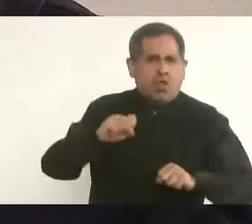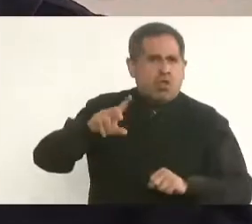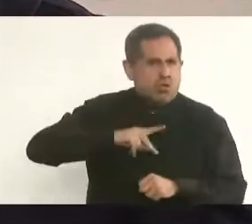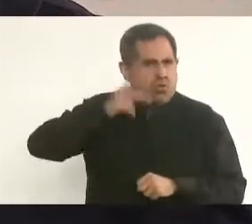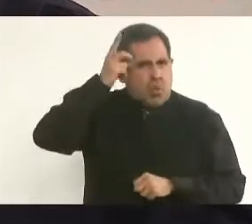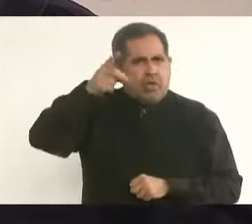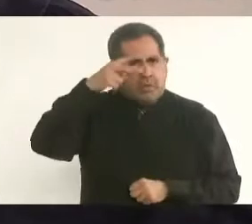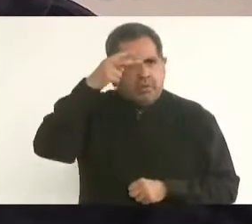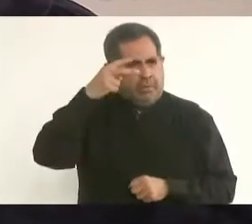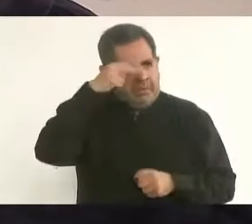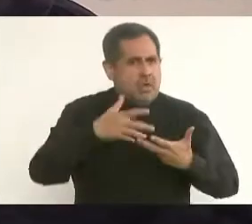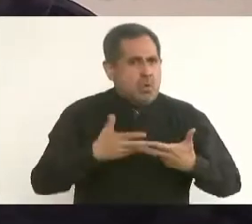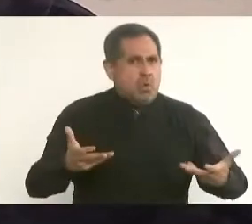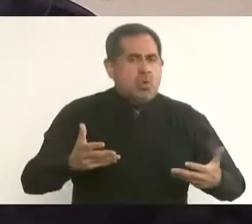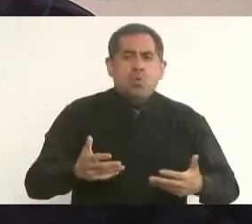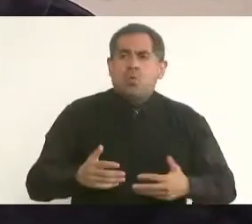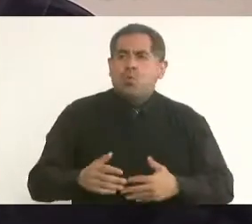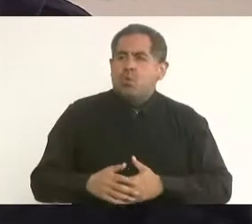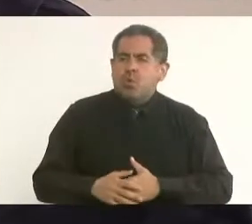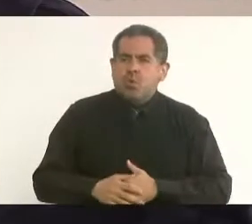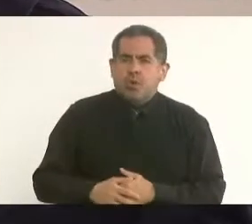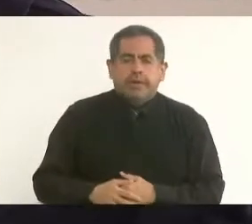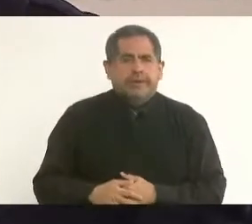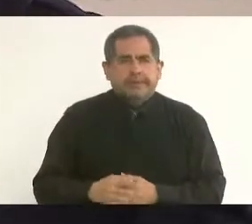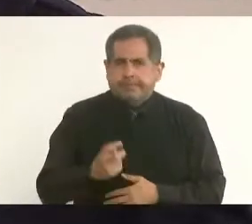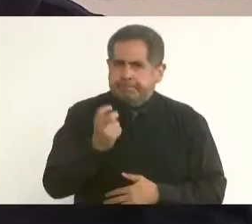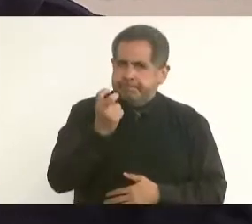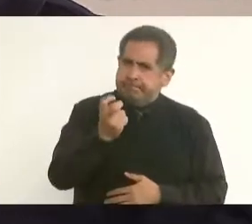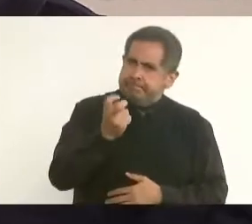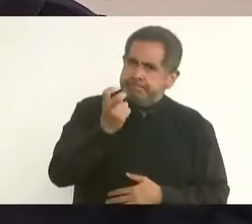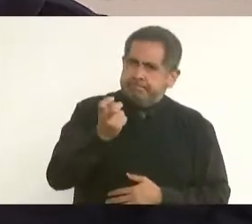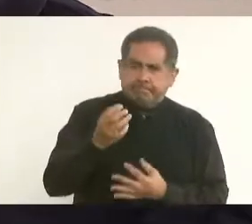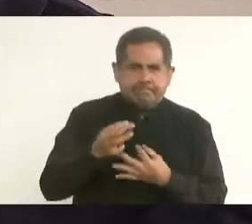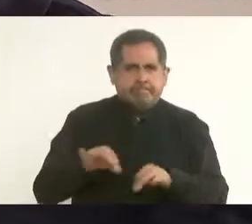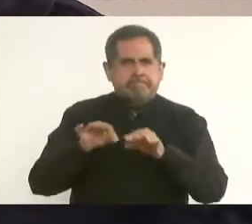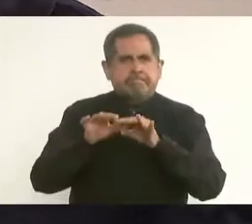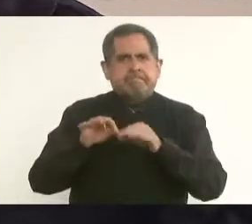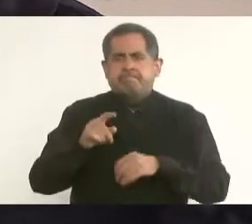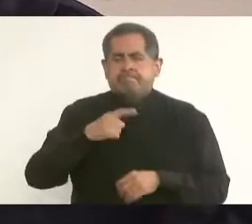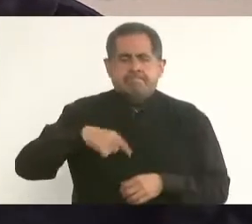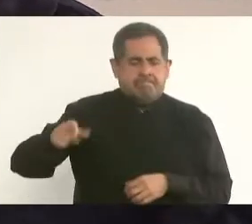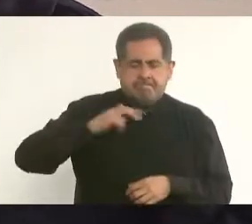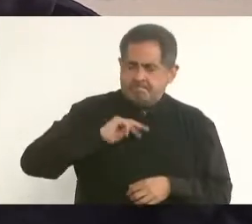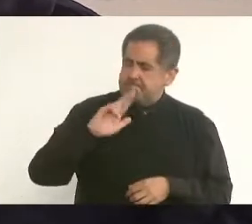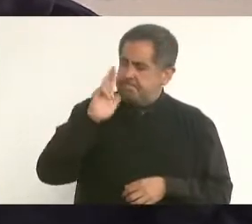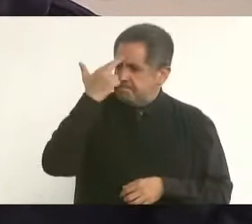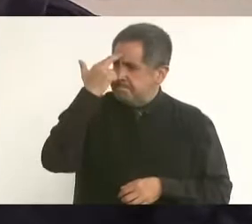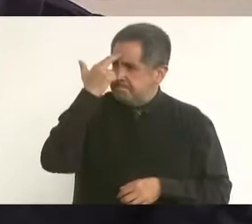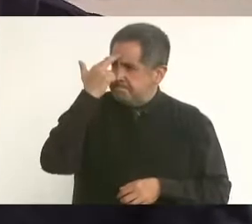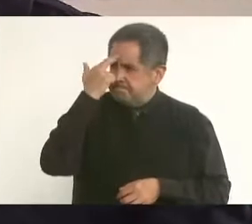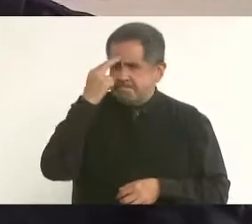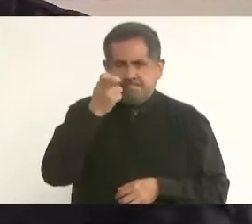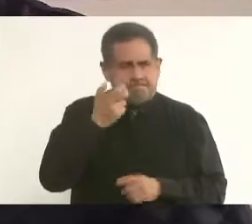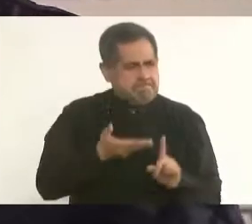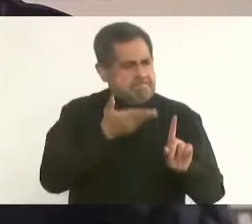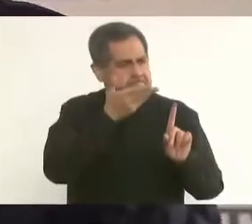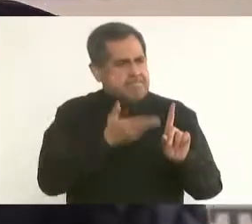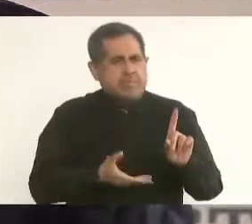Por eso es muy importante recordar a